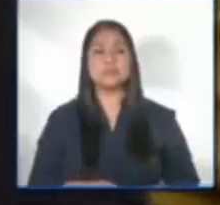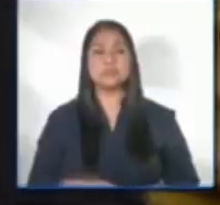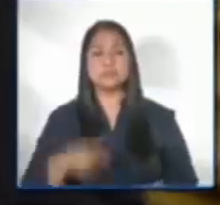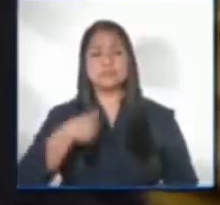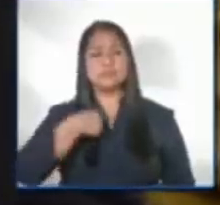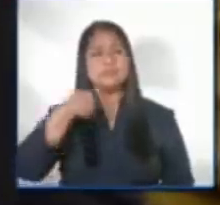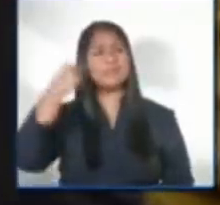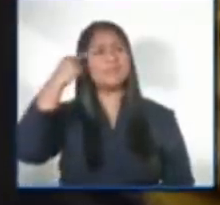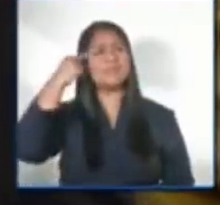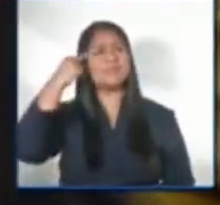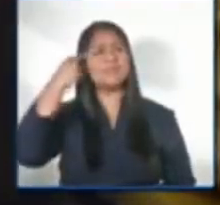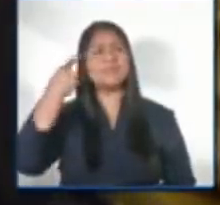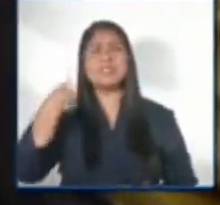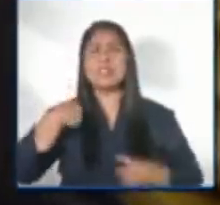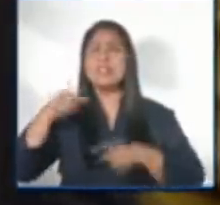pensé en estar o no estar,